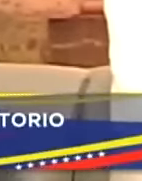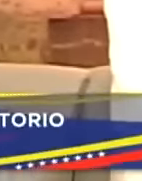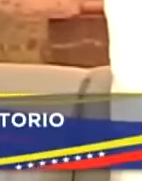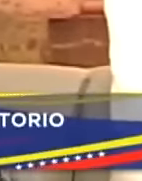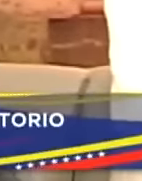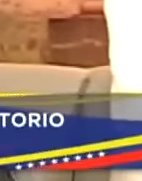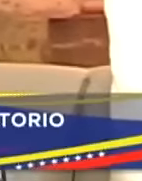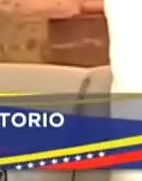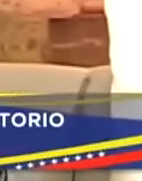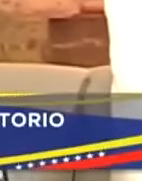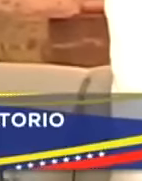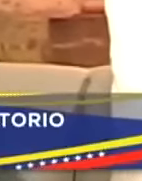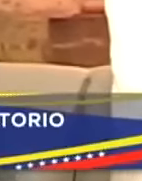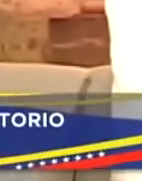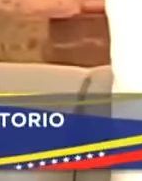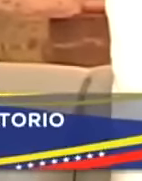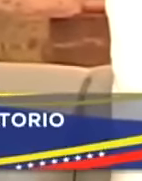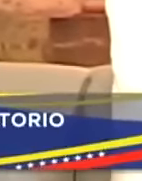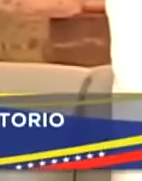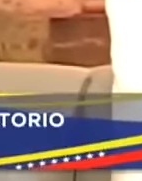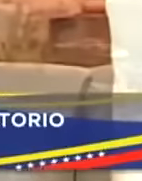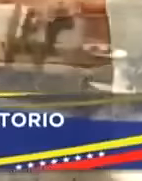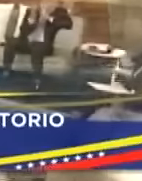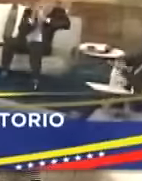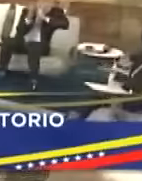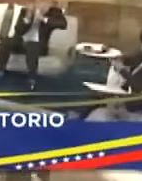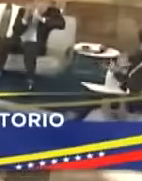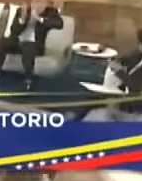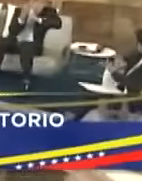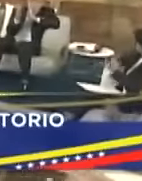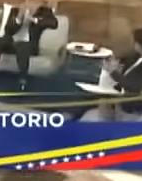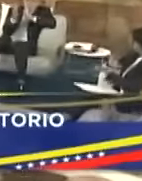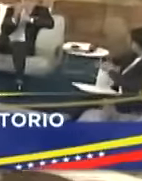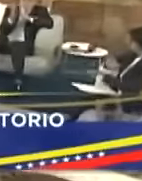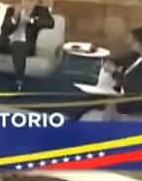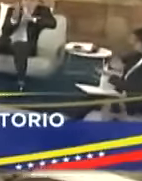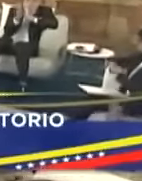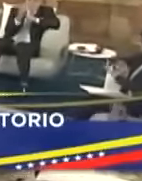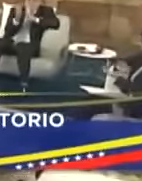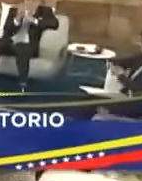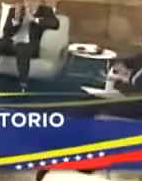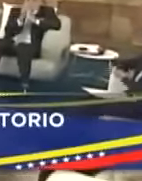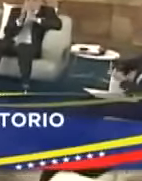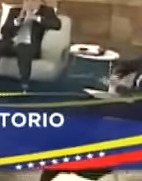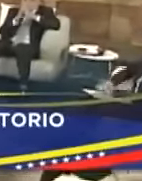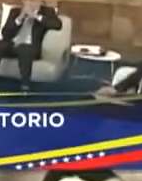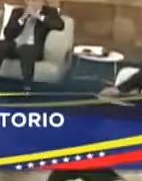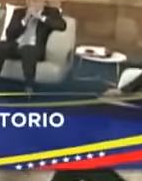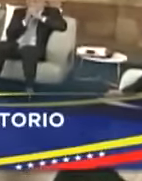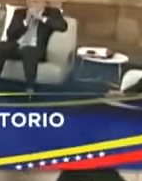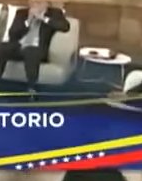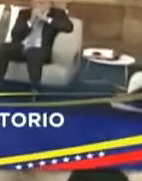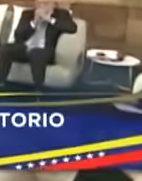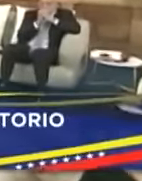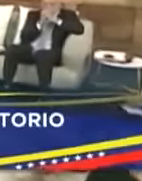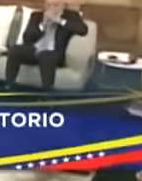mercado petrolero y gasífero nuevamente, de manera progresiva, de manera